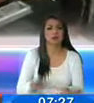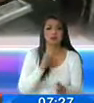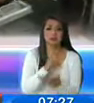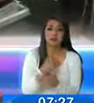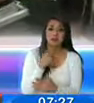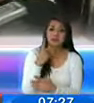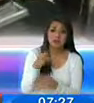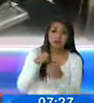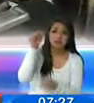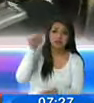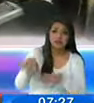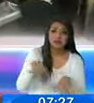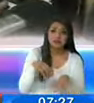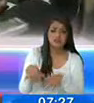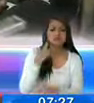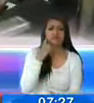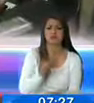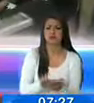remito.